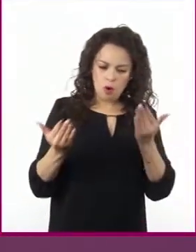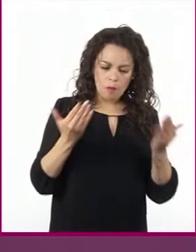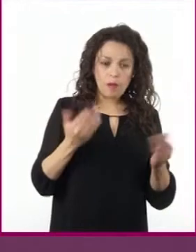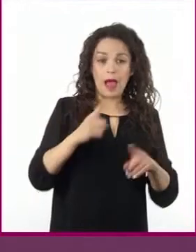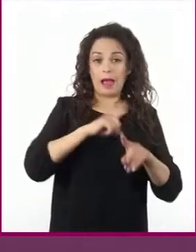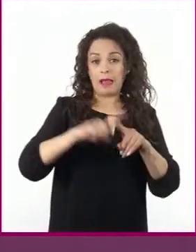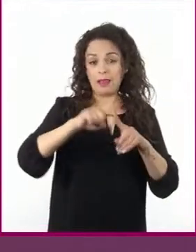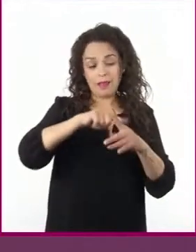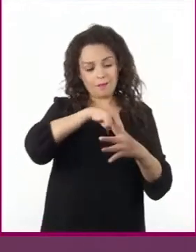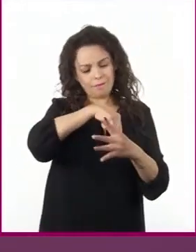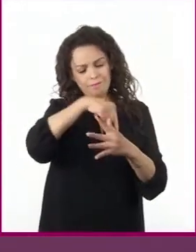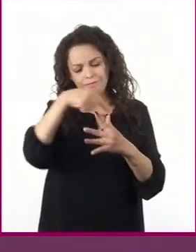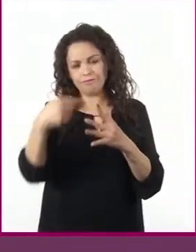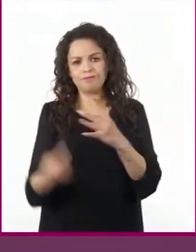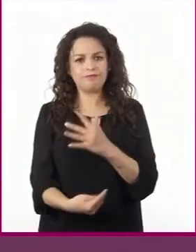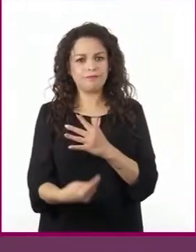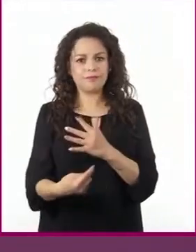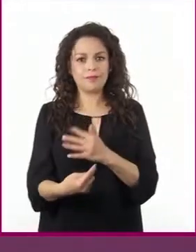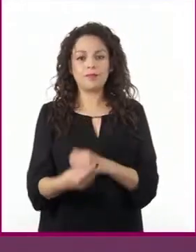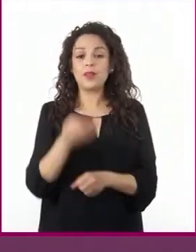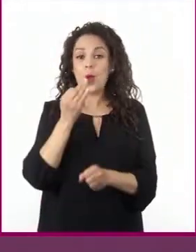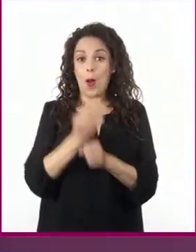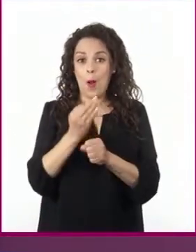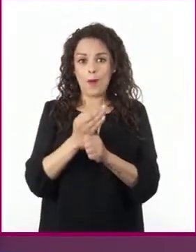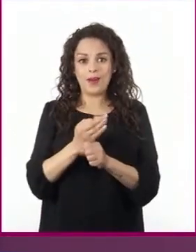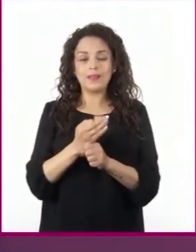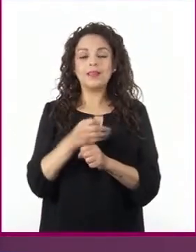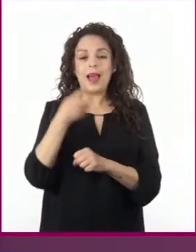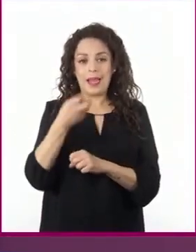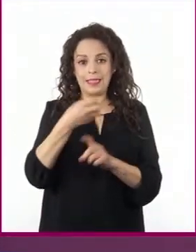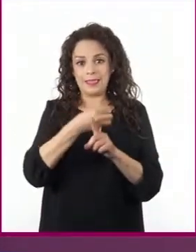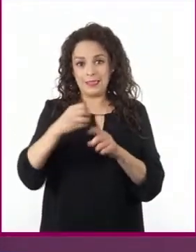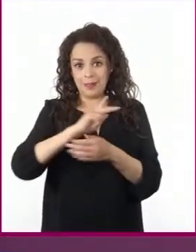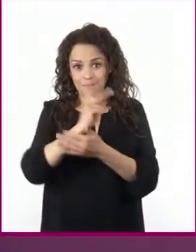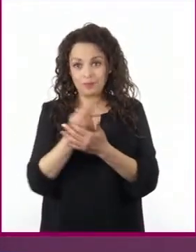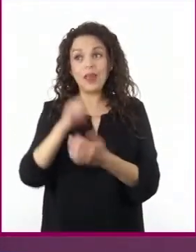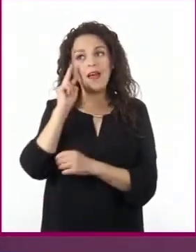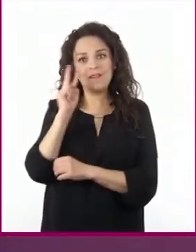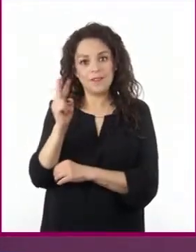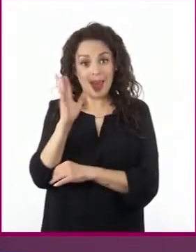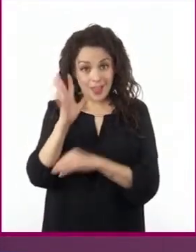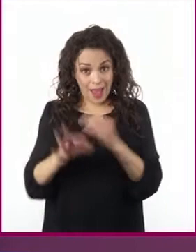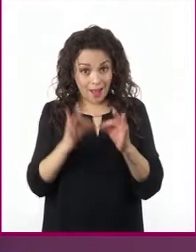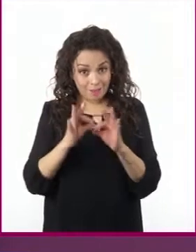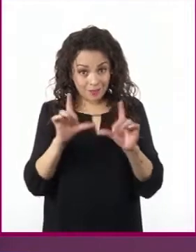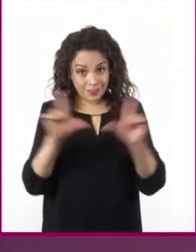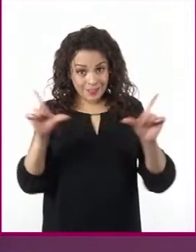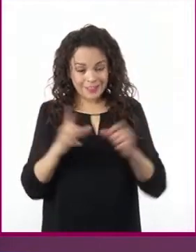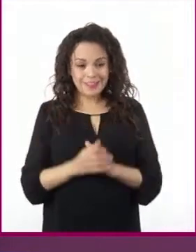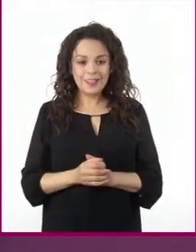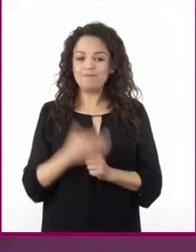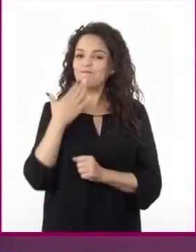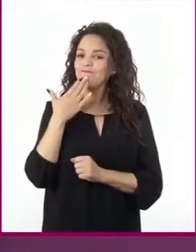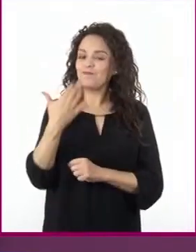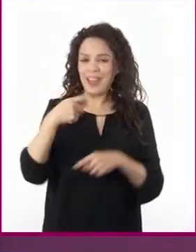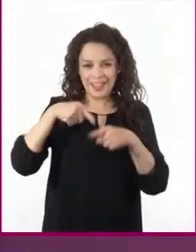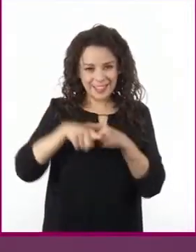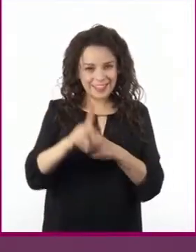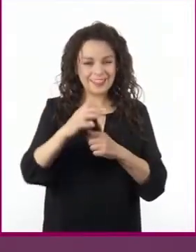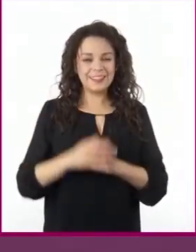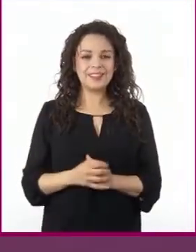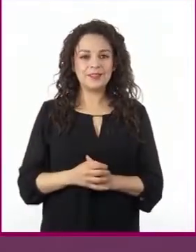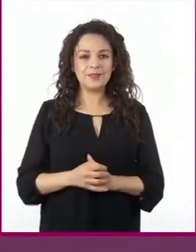cosas más que en esta sesión trabajaremos. ¿Listas y listos? Bueno, pues muy bien.